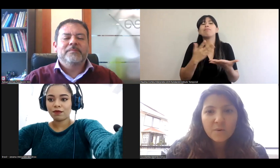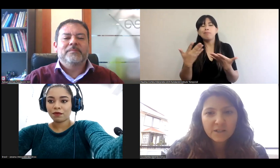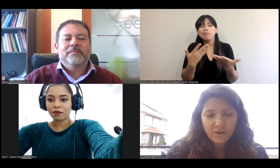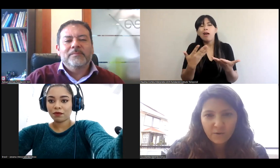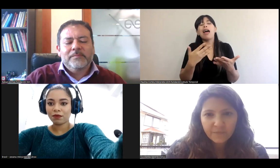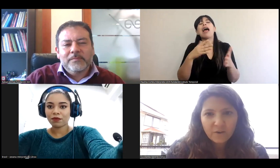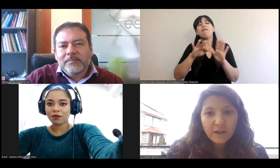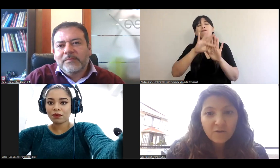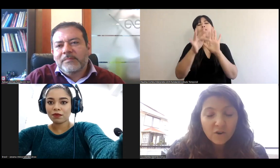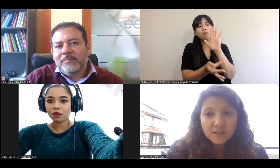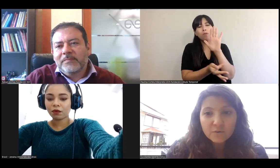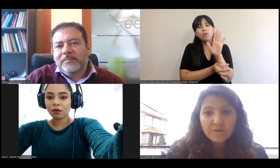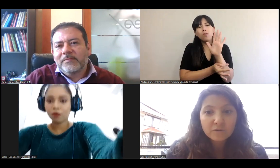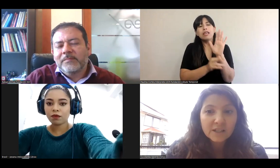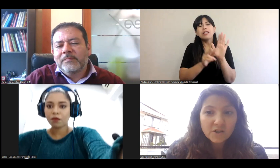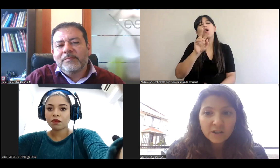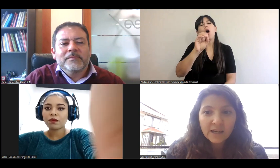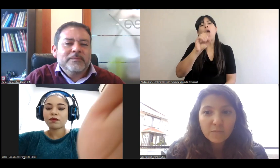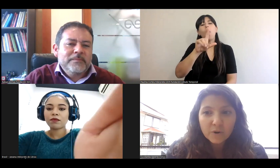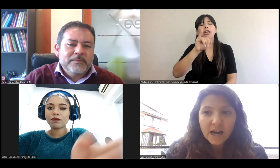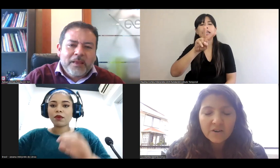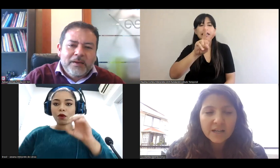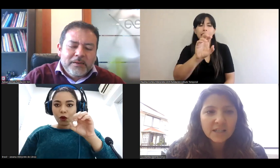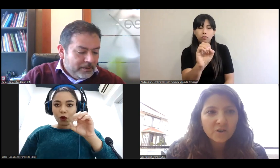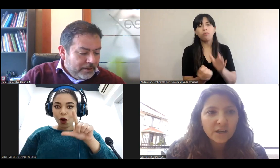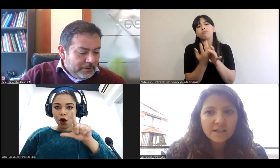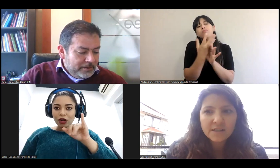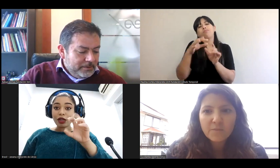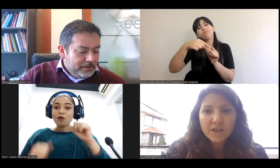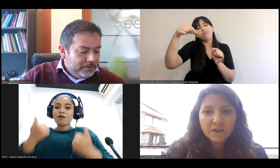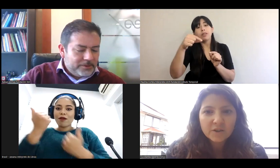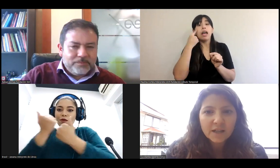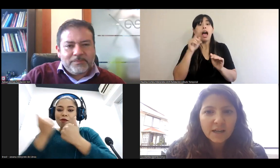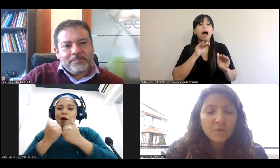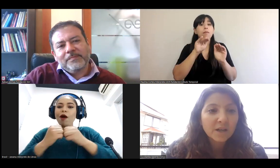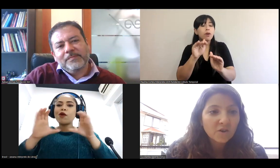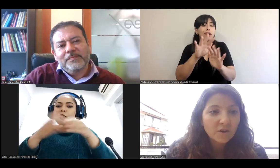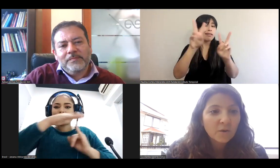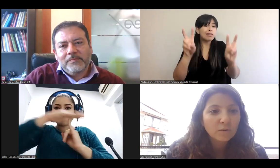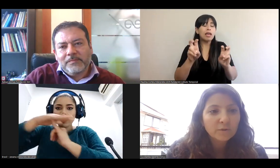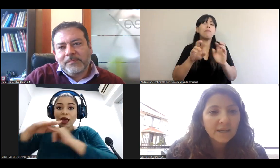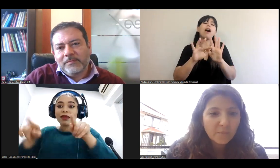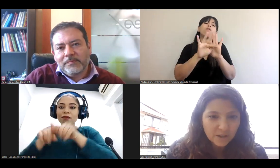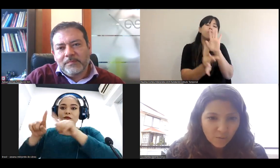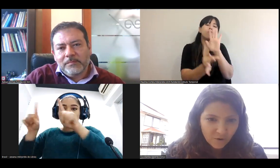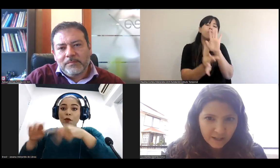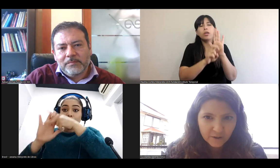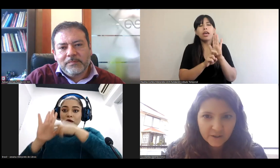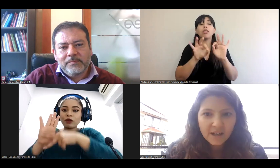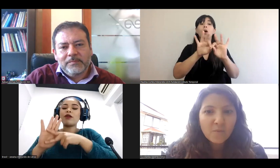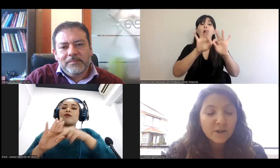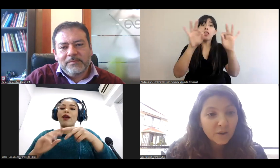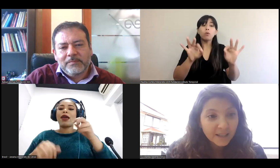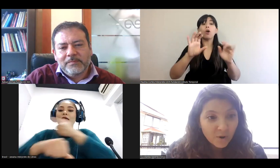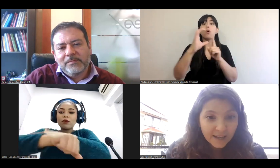de su área de educación. Olivo es una fundación que apoya a organizaciones y a proyectos en educación, en cultura y espacios